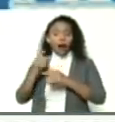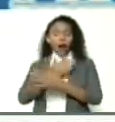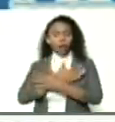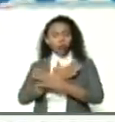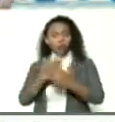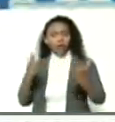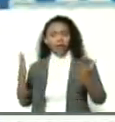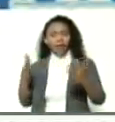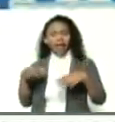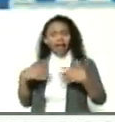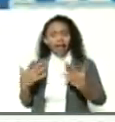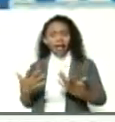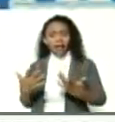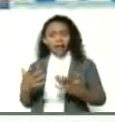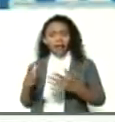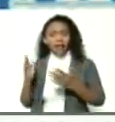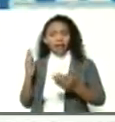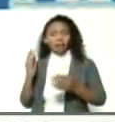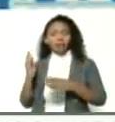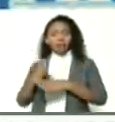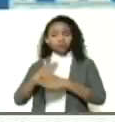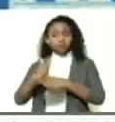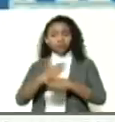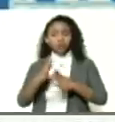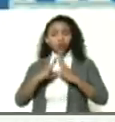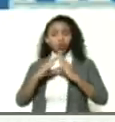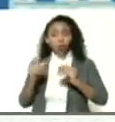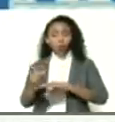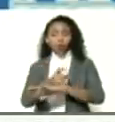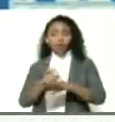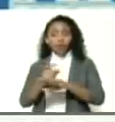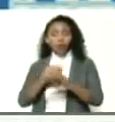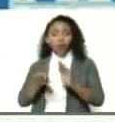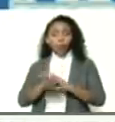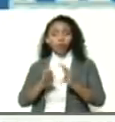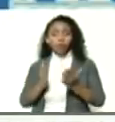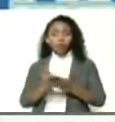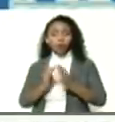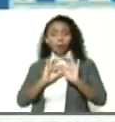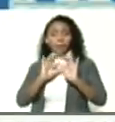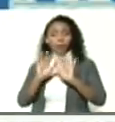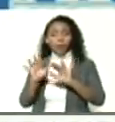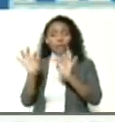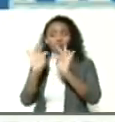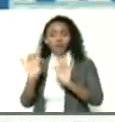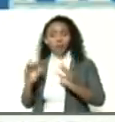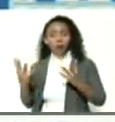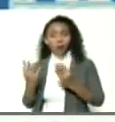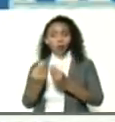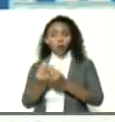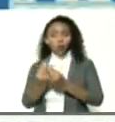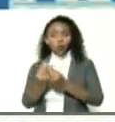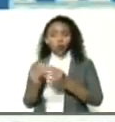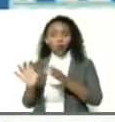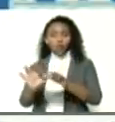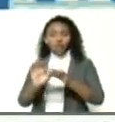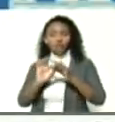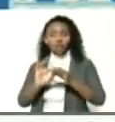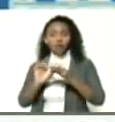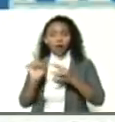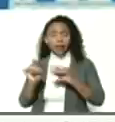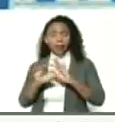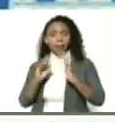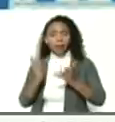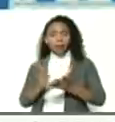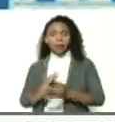solidaridad, es la interacción donde todos los gobiernos del mundo abordemos de forma conjunta, homogénea, esta